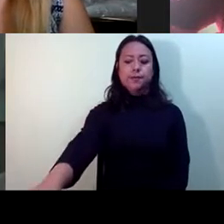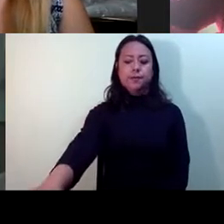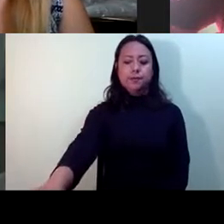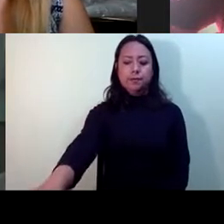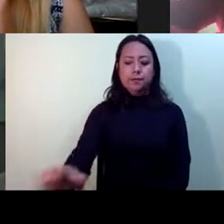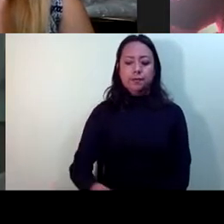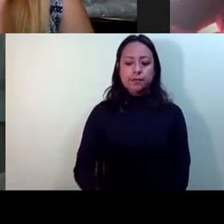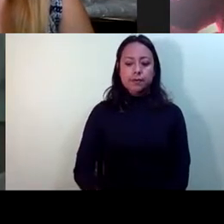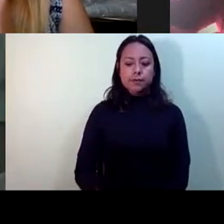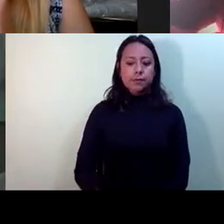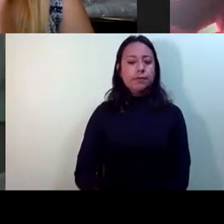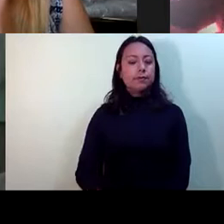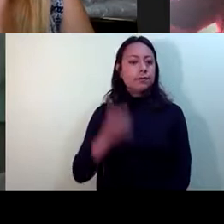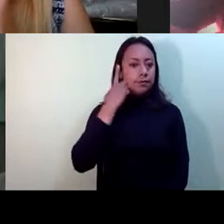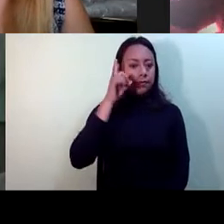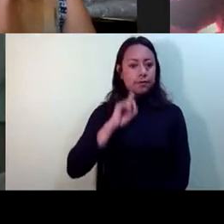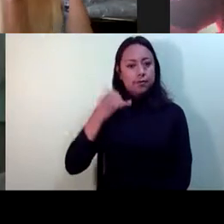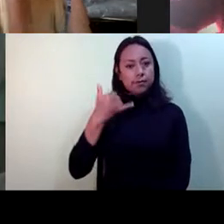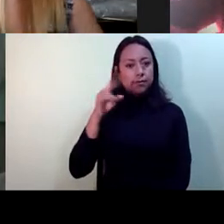Diputada Yuriri Ayala Zúñiga.